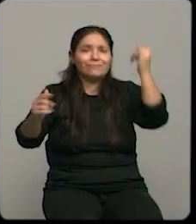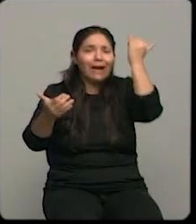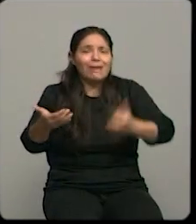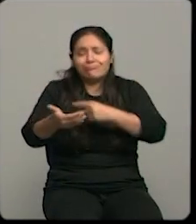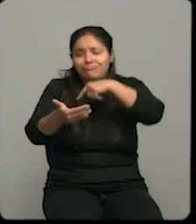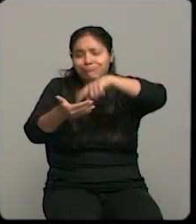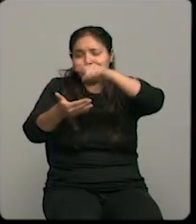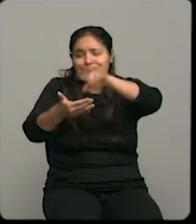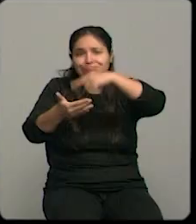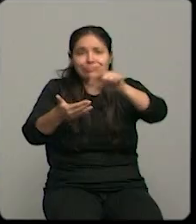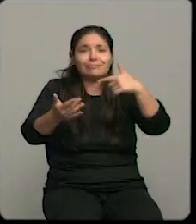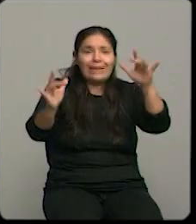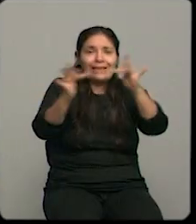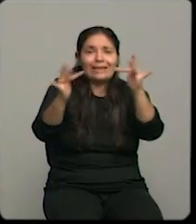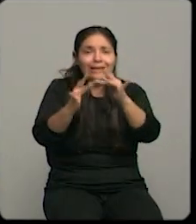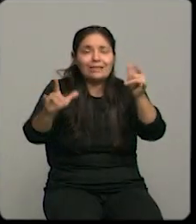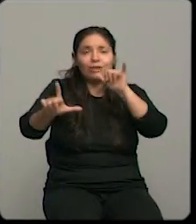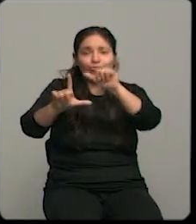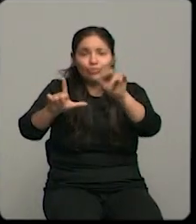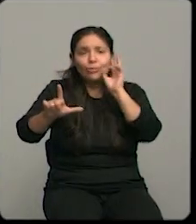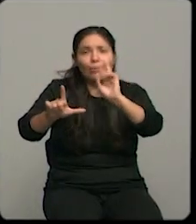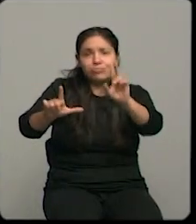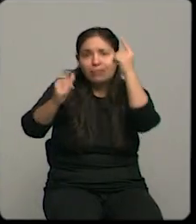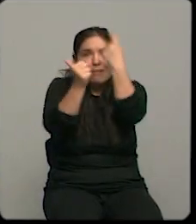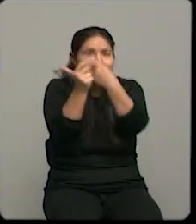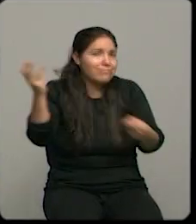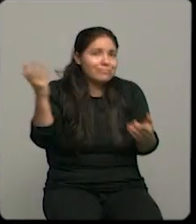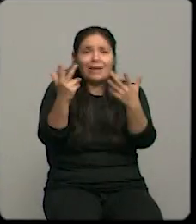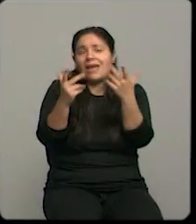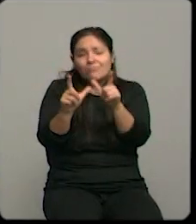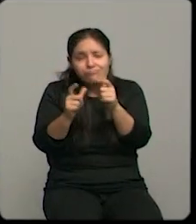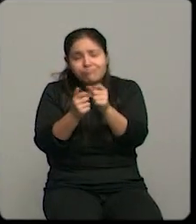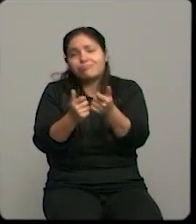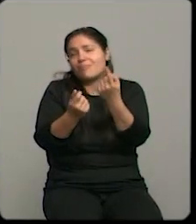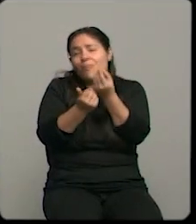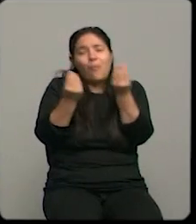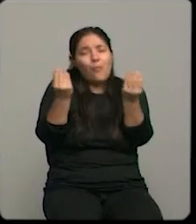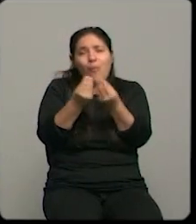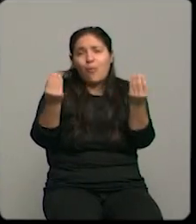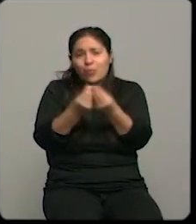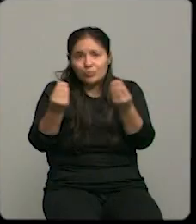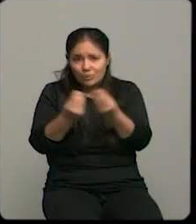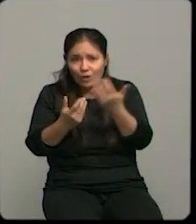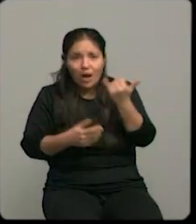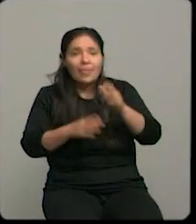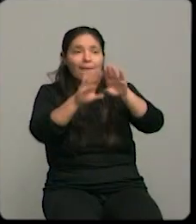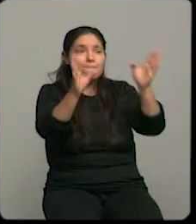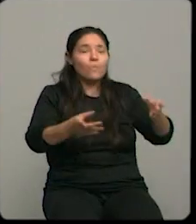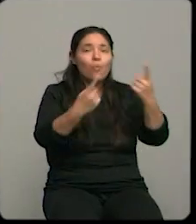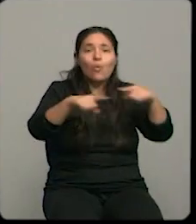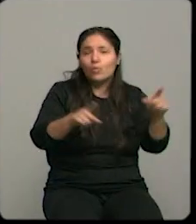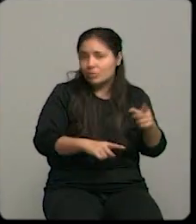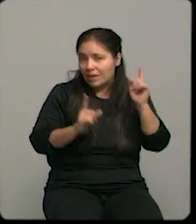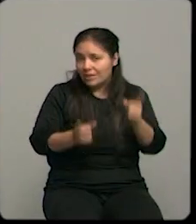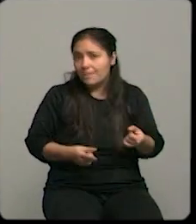streaming que tenemos, con propuestas maravillosas. Con pantallas, con la tecnología, con Totalmente. Los conciertos habituales. Y de alguna manera